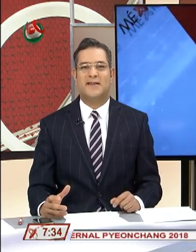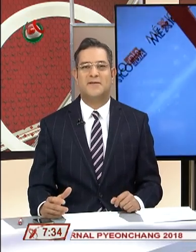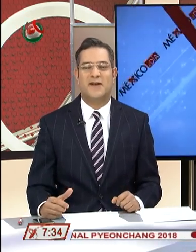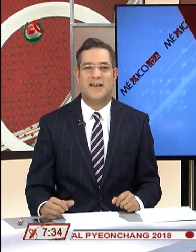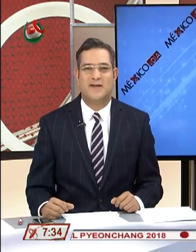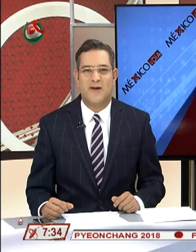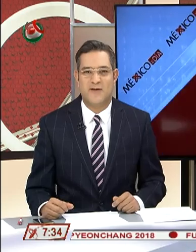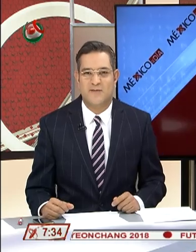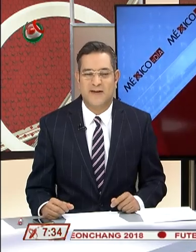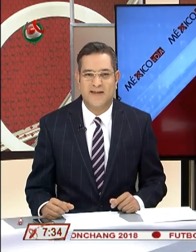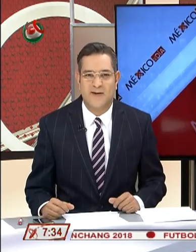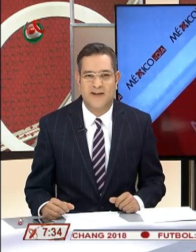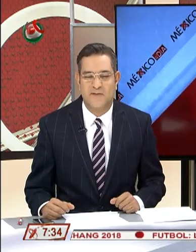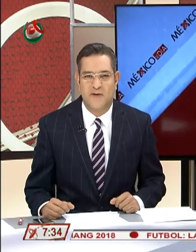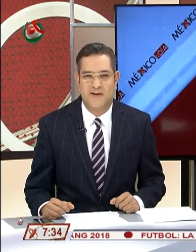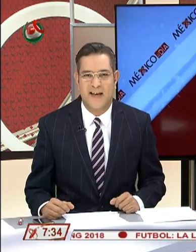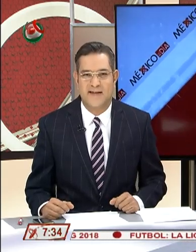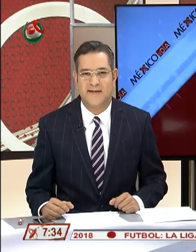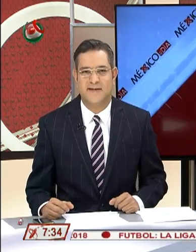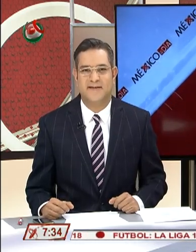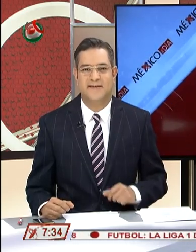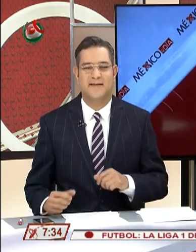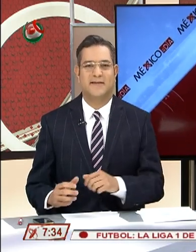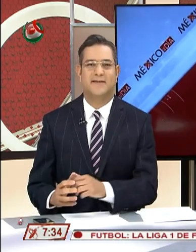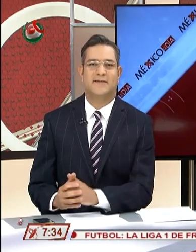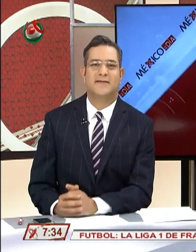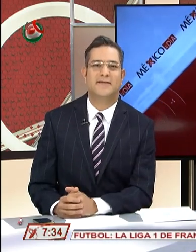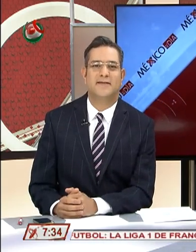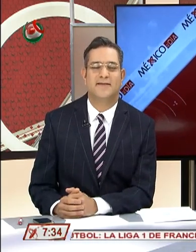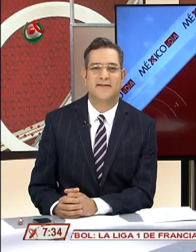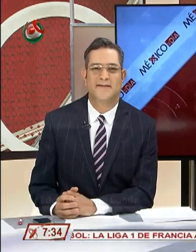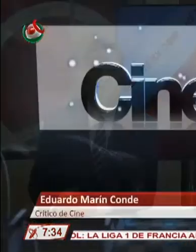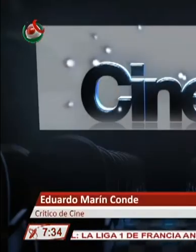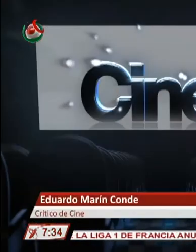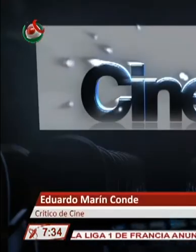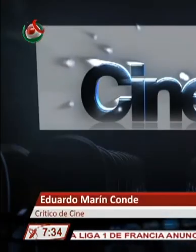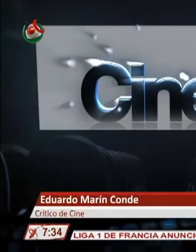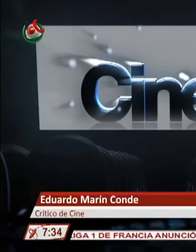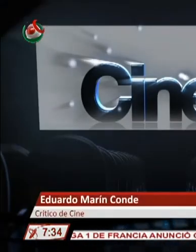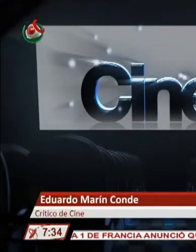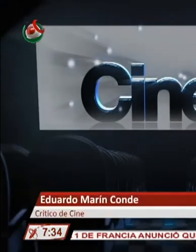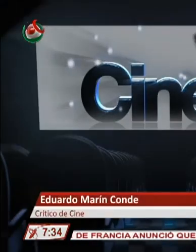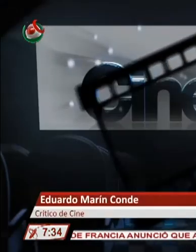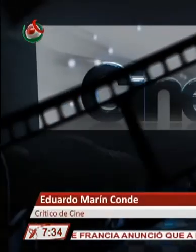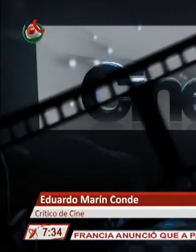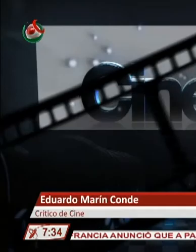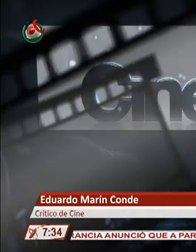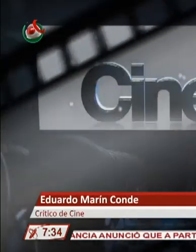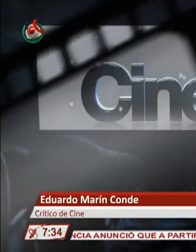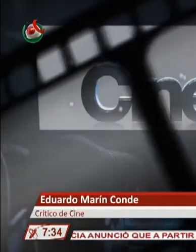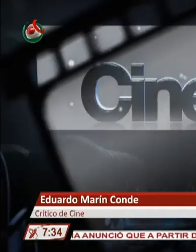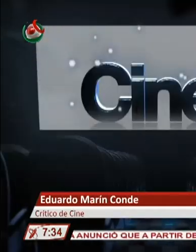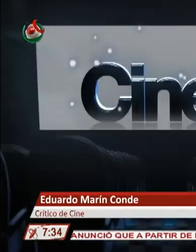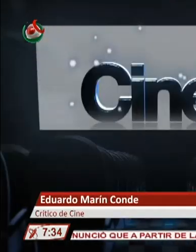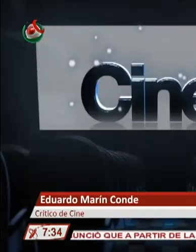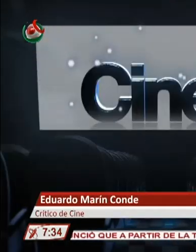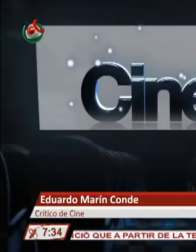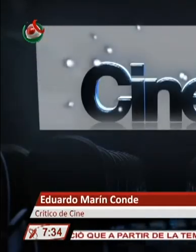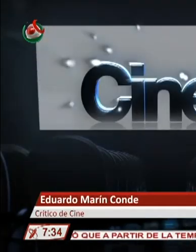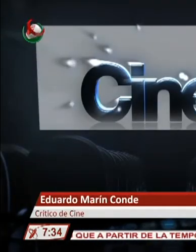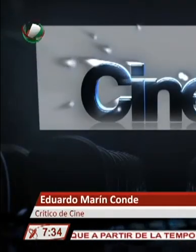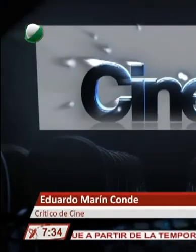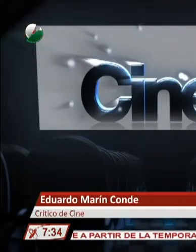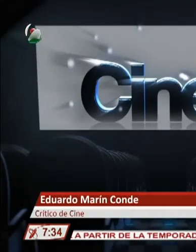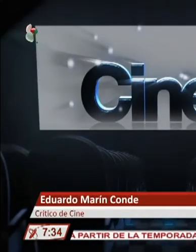fiestas decembrinas. Eduardo, es un placer saludarte, muy buenos días. Muy buenos días, Omar, buenos días, Pati, gusto en saludarlos. Pues bueno, nuestra cartelera